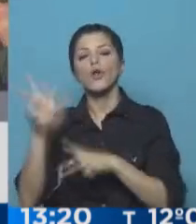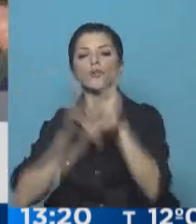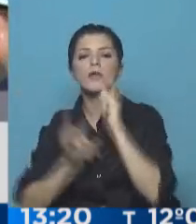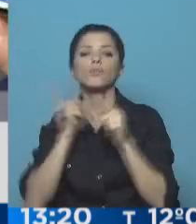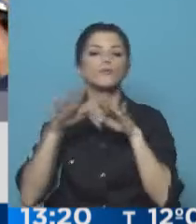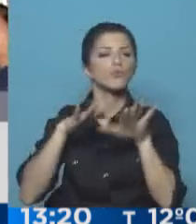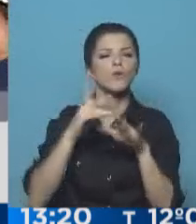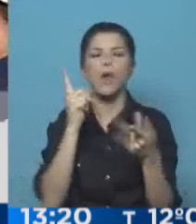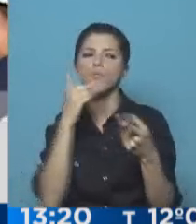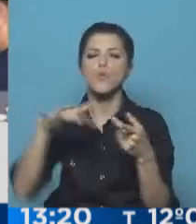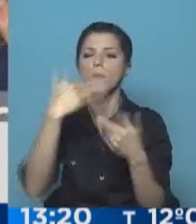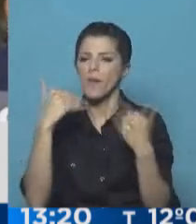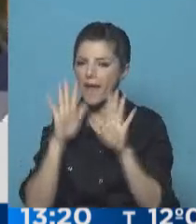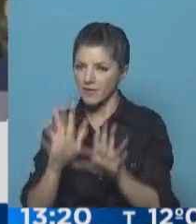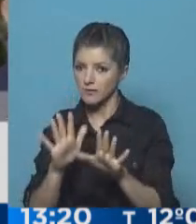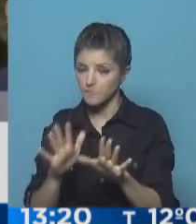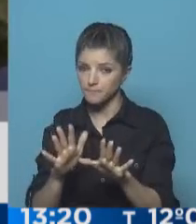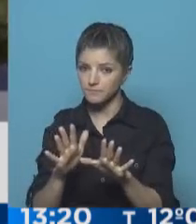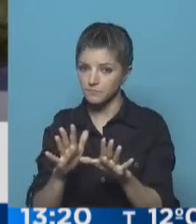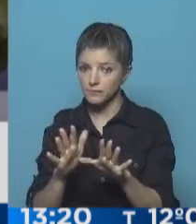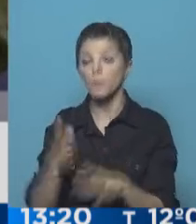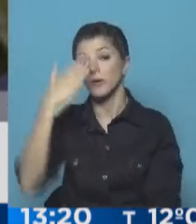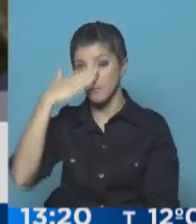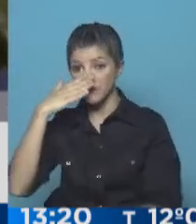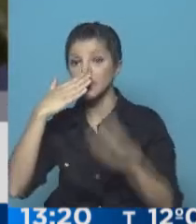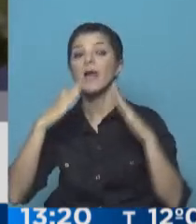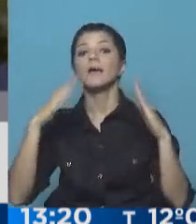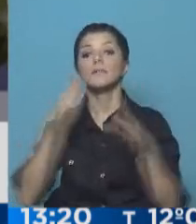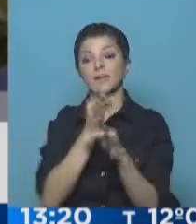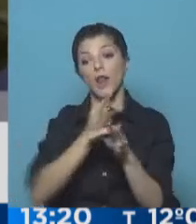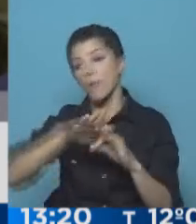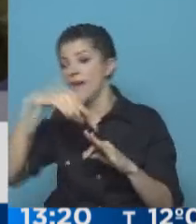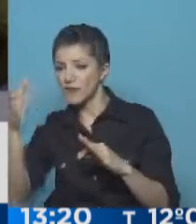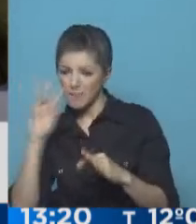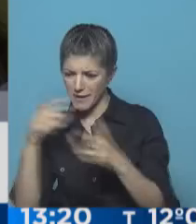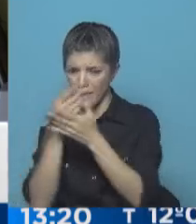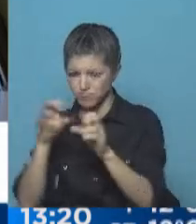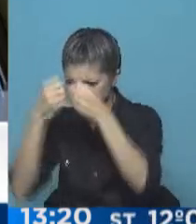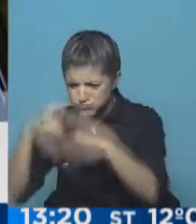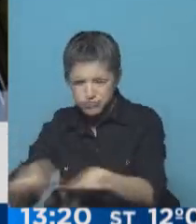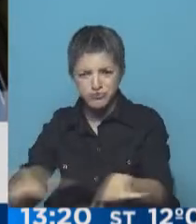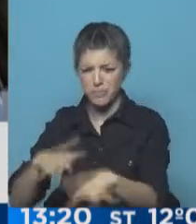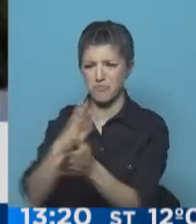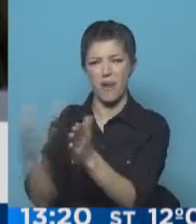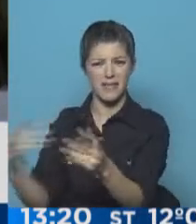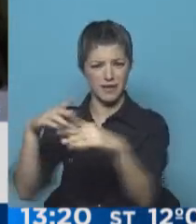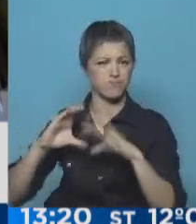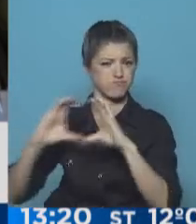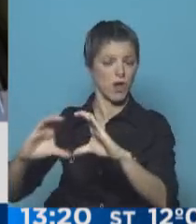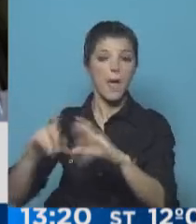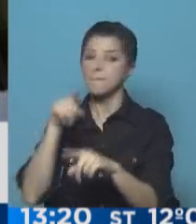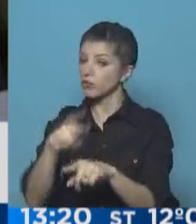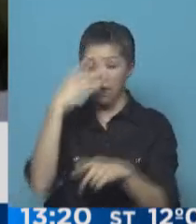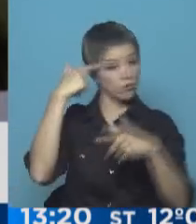esa característica, porque inclusive las veían tiradas fuera de los lugares de votación. Pero nosotros esas boletas eran repuestas